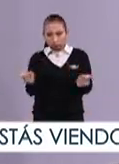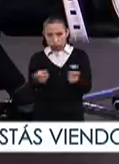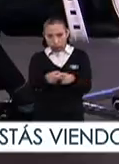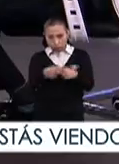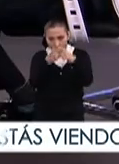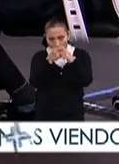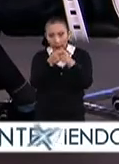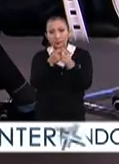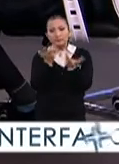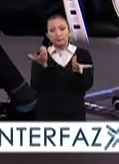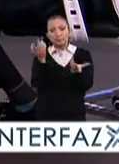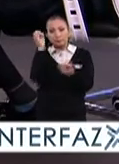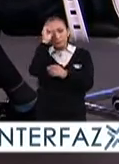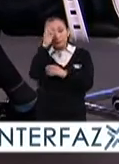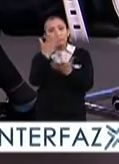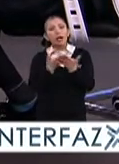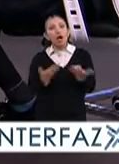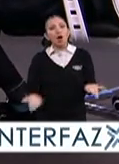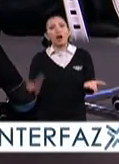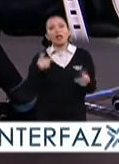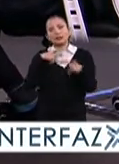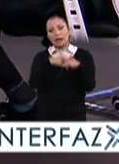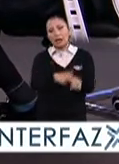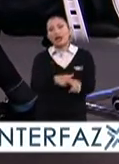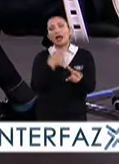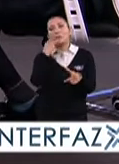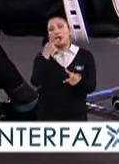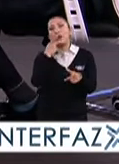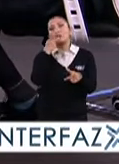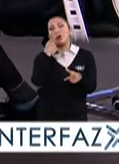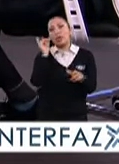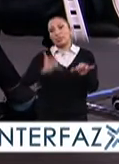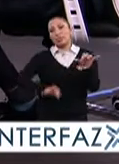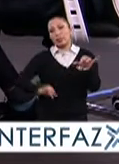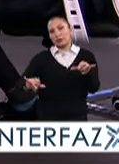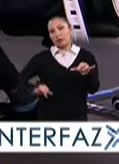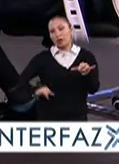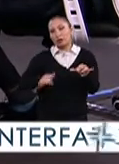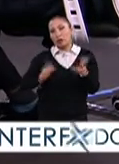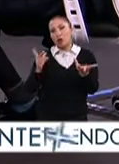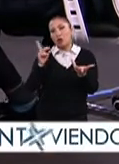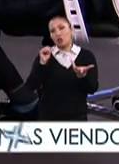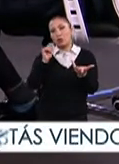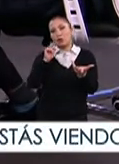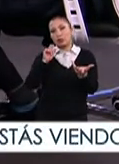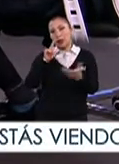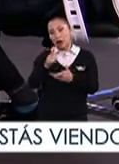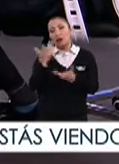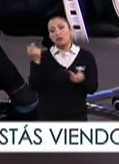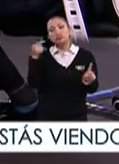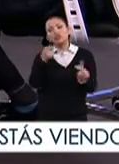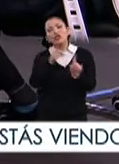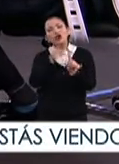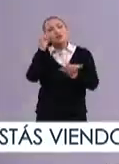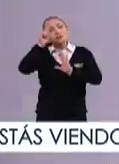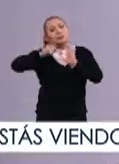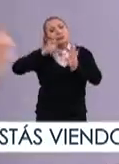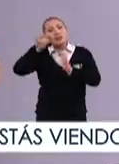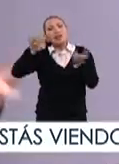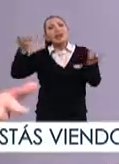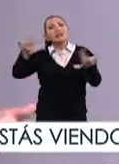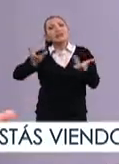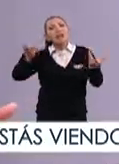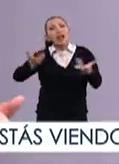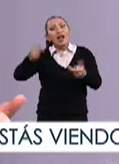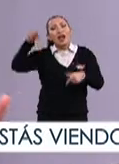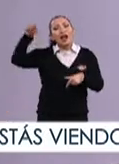pausa, si les parece bien, y vamos a seguir hablando de este interesante documental, hacia dónde lo están llevando, qué van a hacer